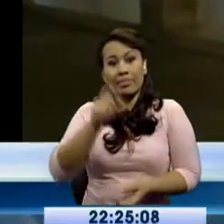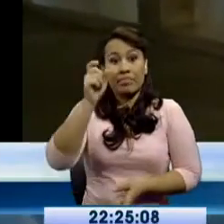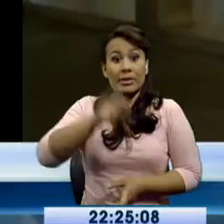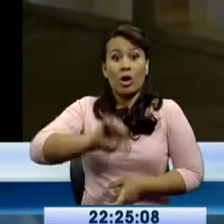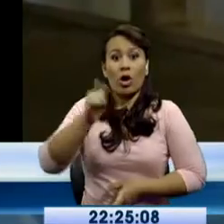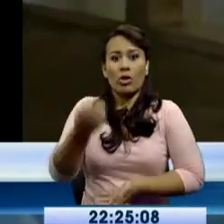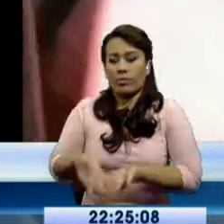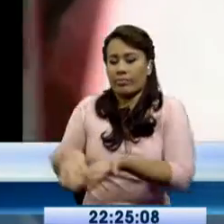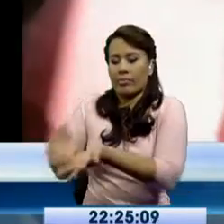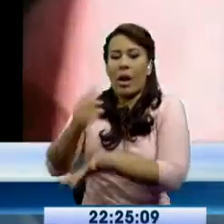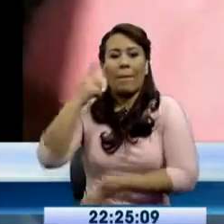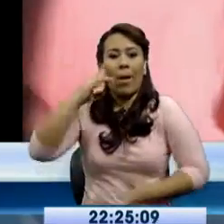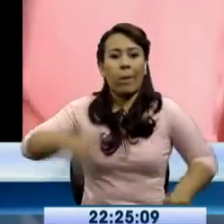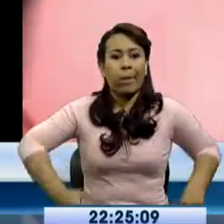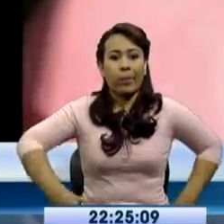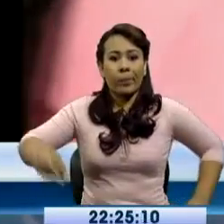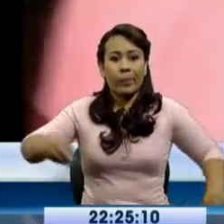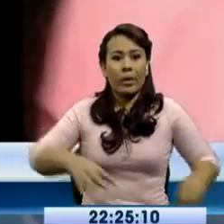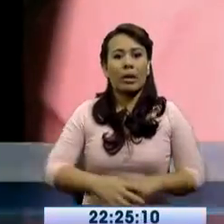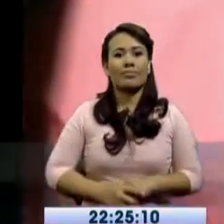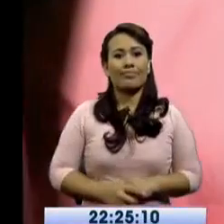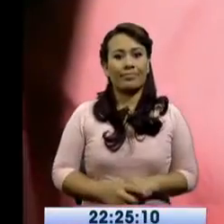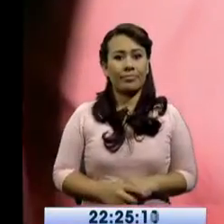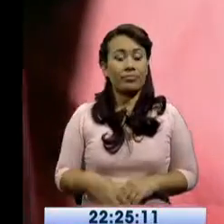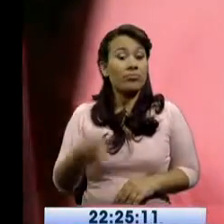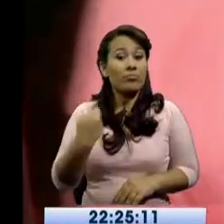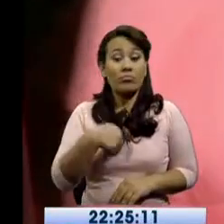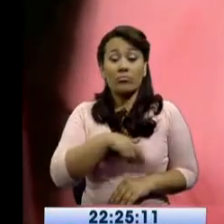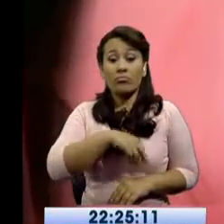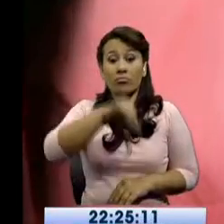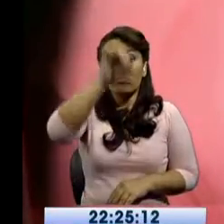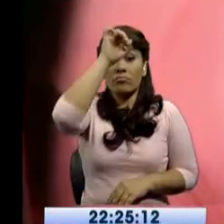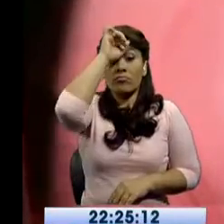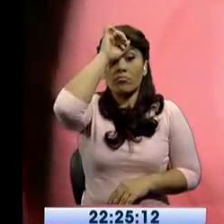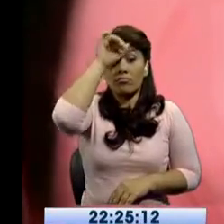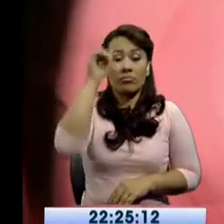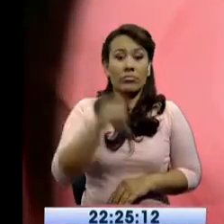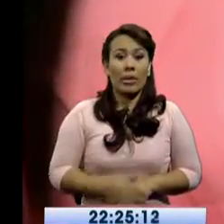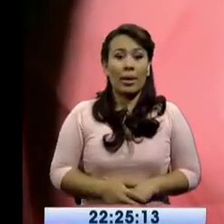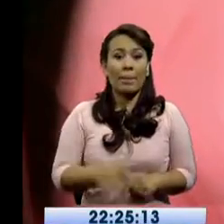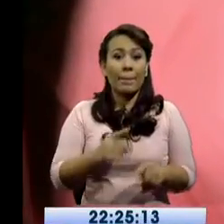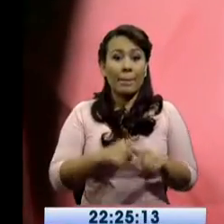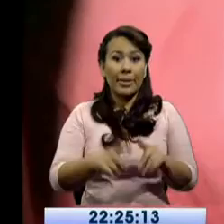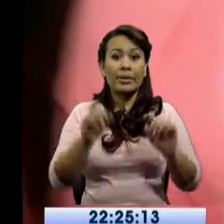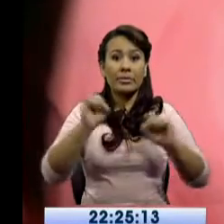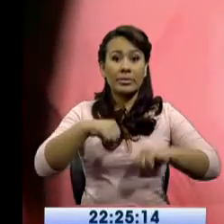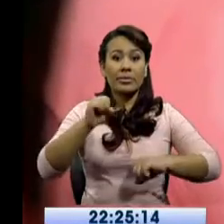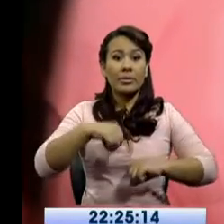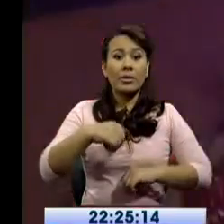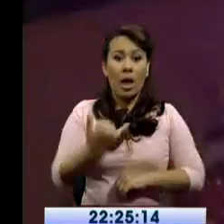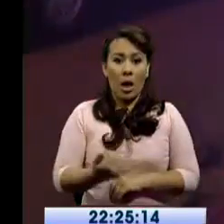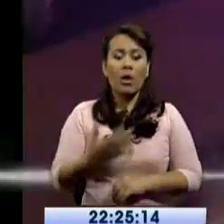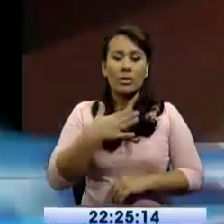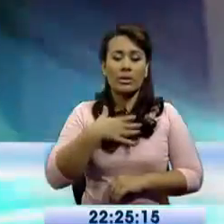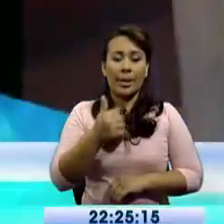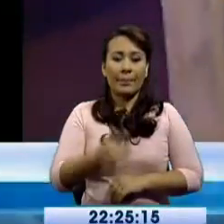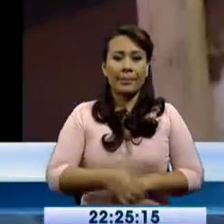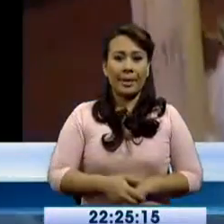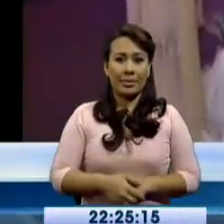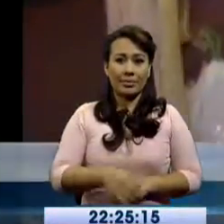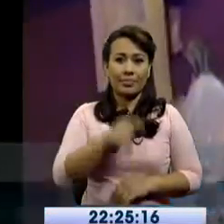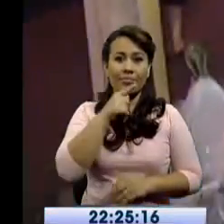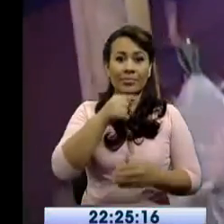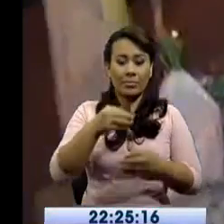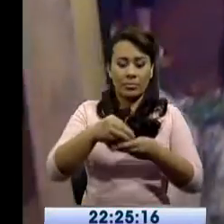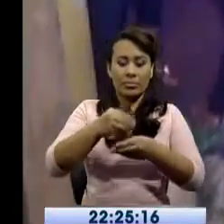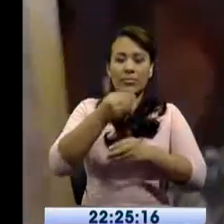no reacciona, bro. Sí, es una sustancia que no se desconoce, pero aparentemente sí, pero está estable. La